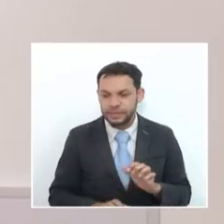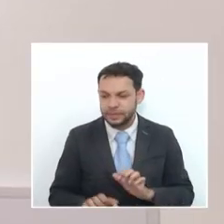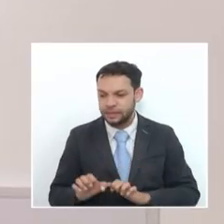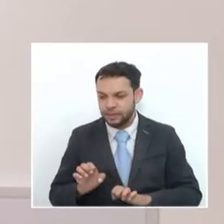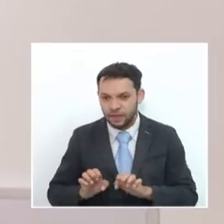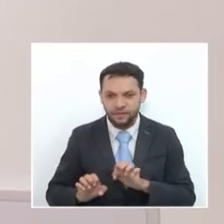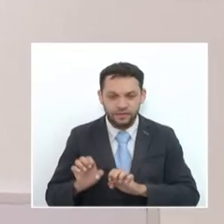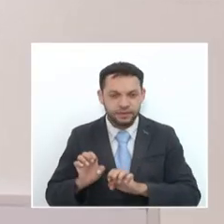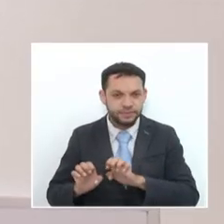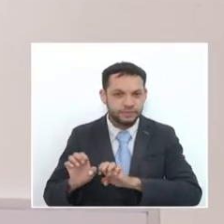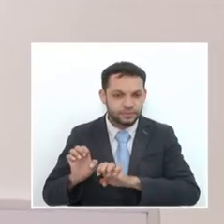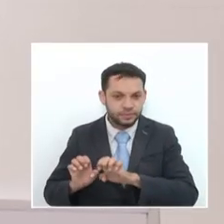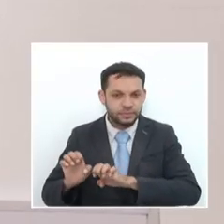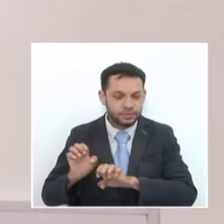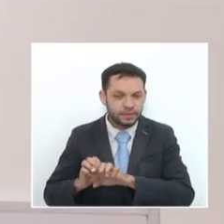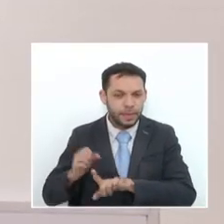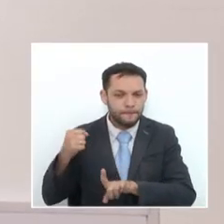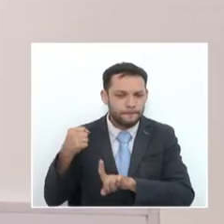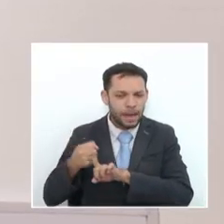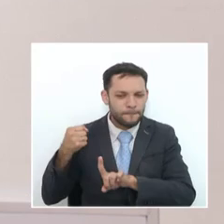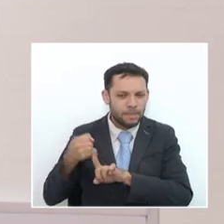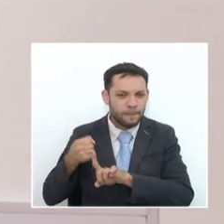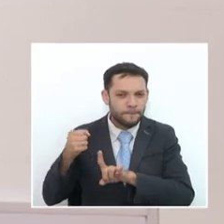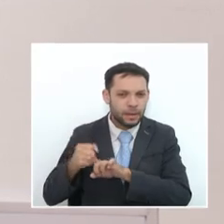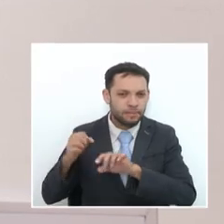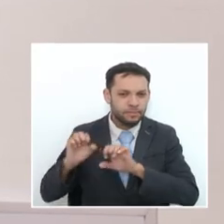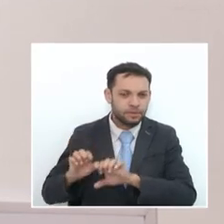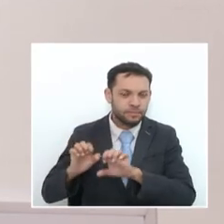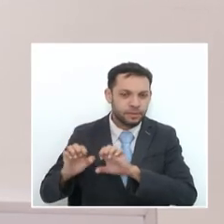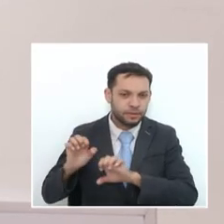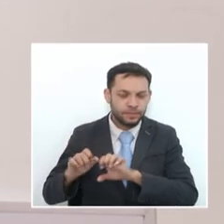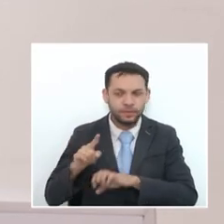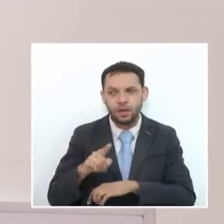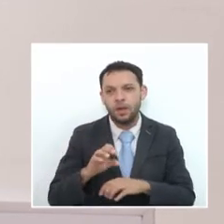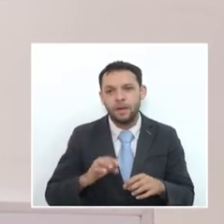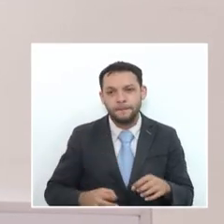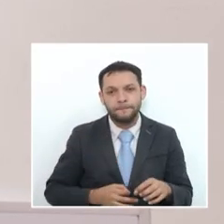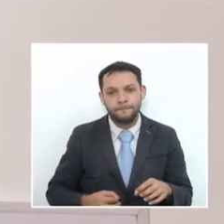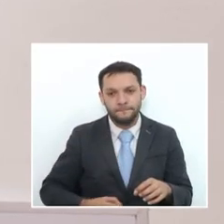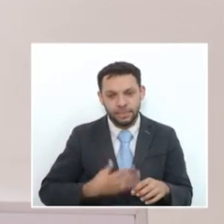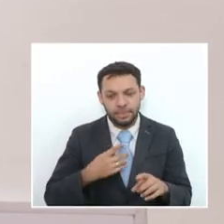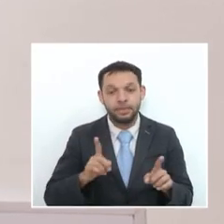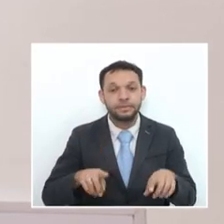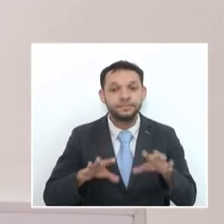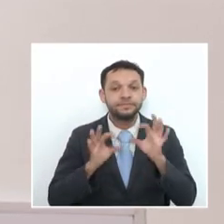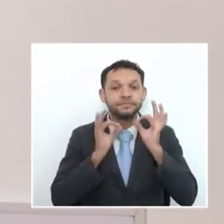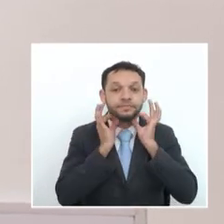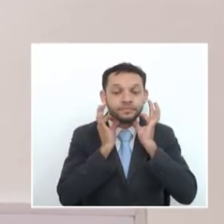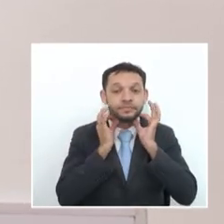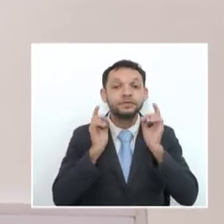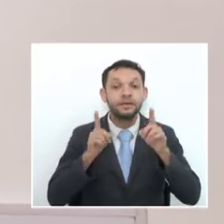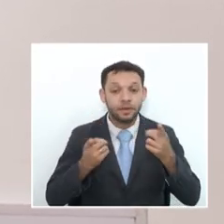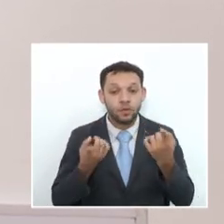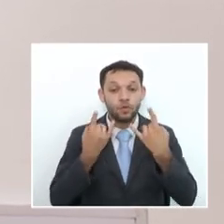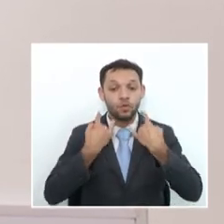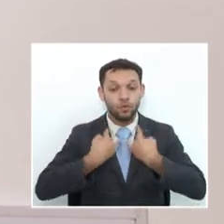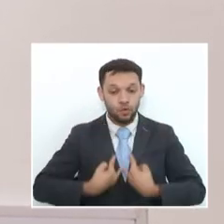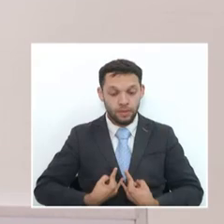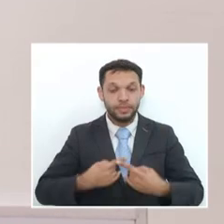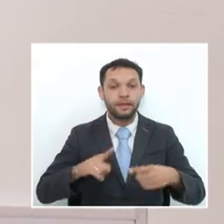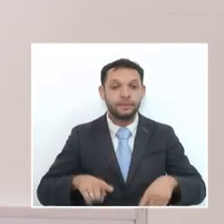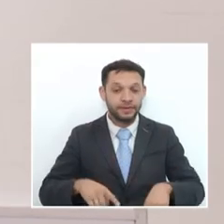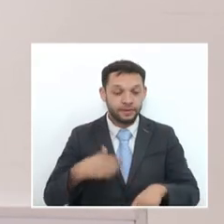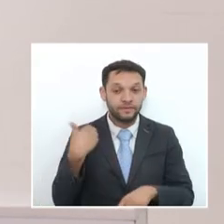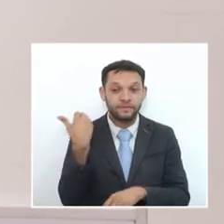que nuestras defensas lo ataquen, por procesos infecciosos. Ojo con la amigdalitis. Ahí también tengo grabado en Facebook e Instagram, que